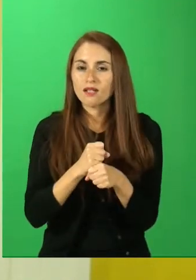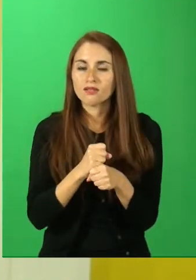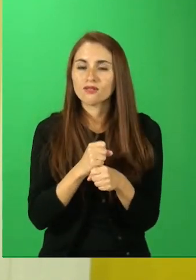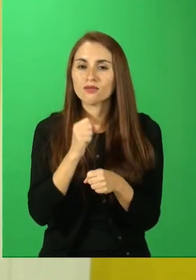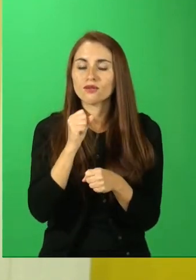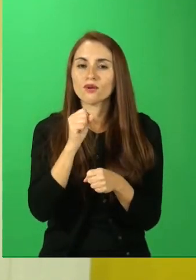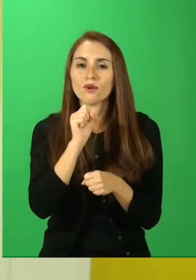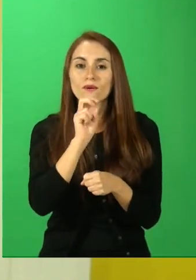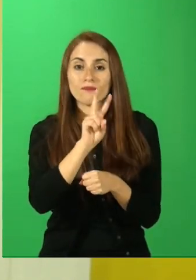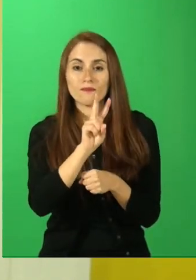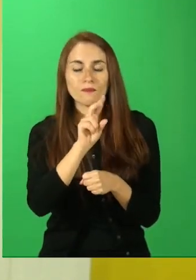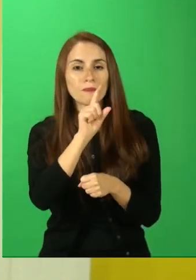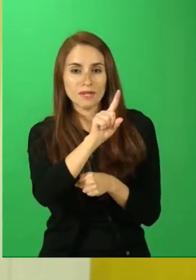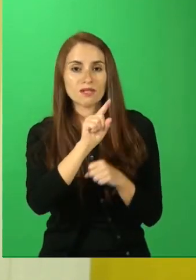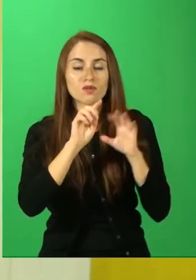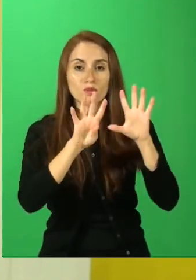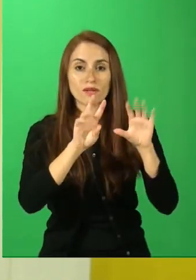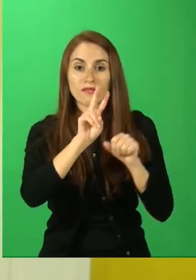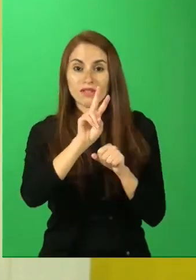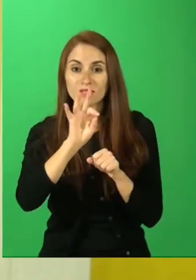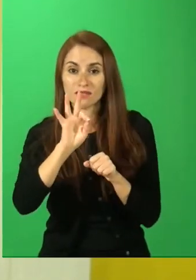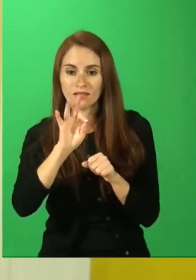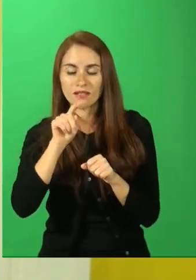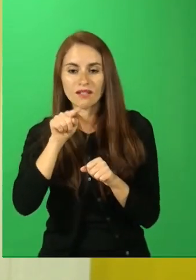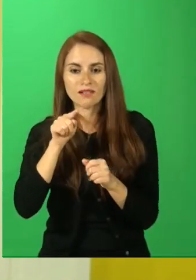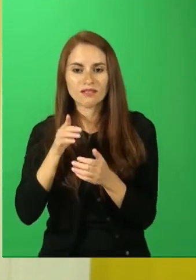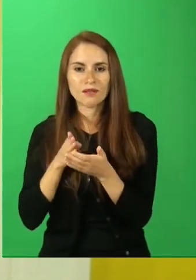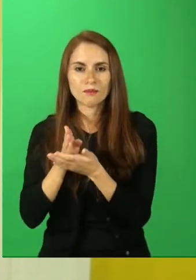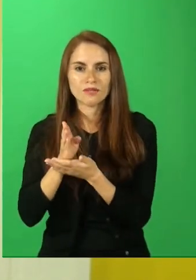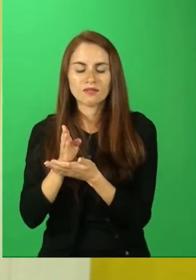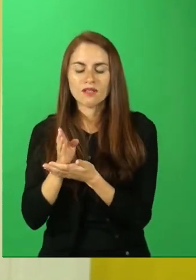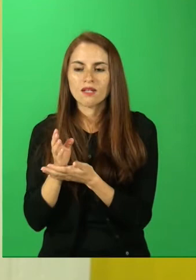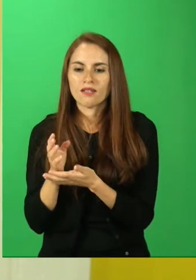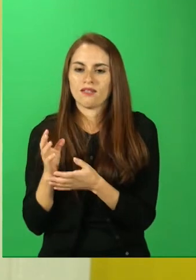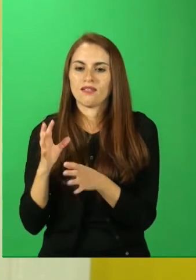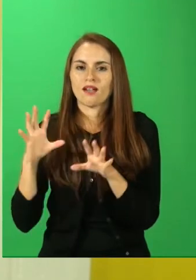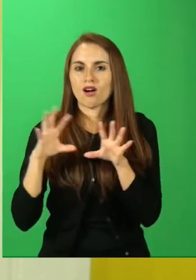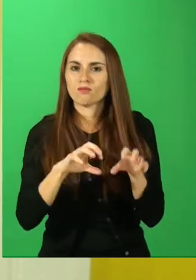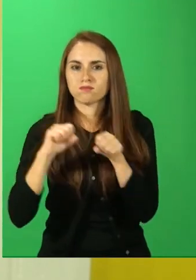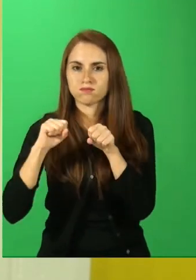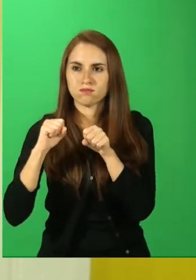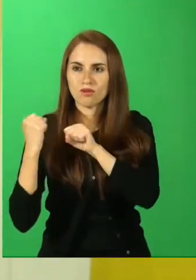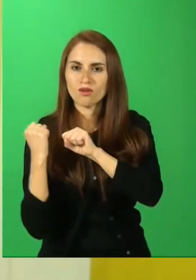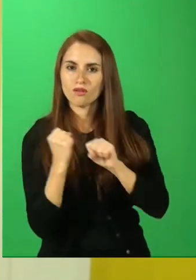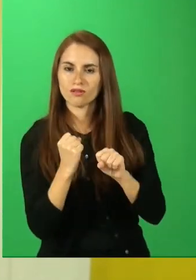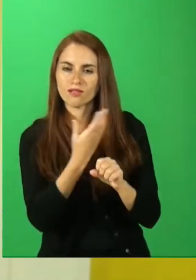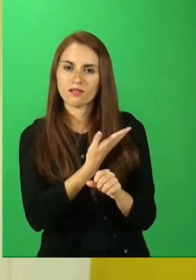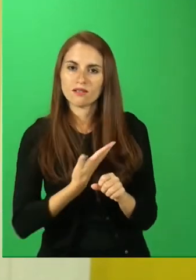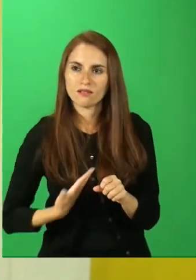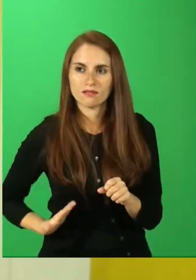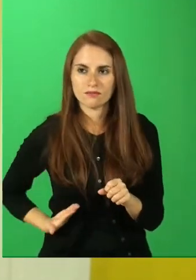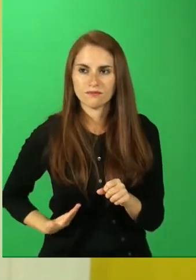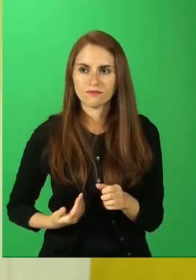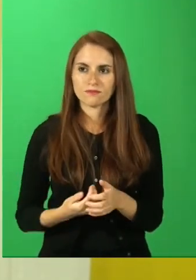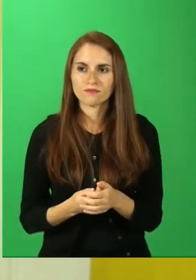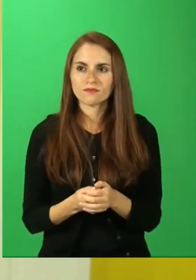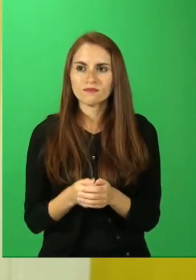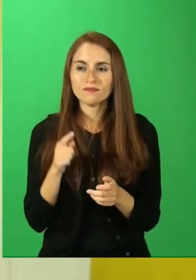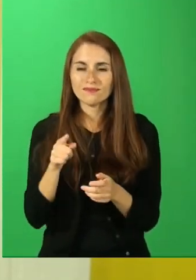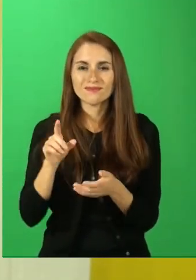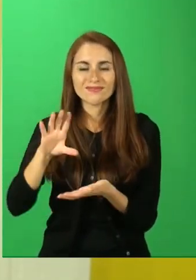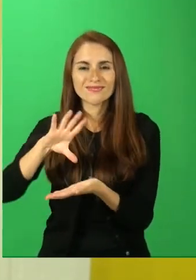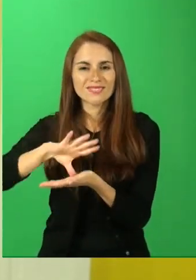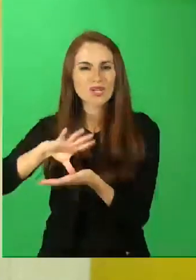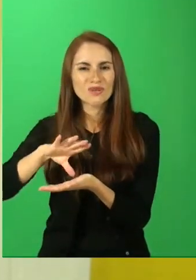organiza un golpe de Estado, el Putsch de Múnich, como se le llamó, o el golpe de la cervecería, porque fue una cervecería donde